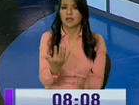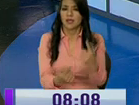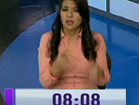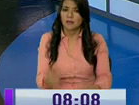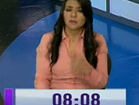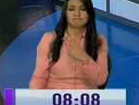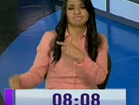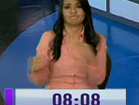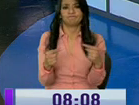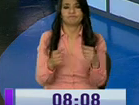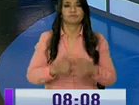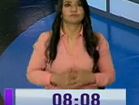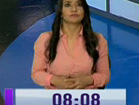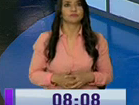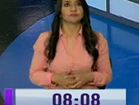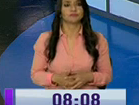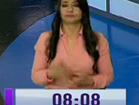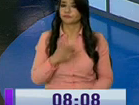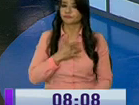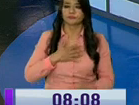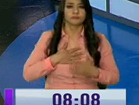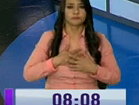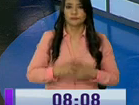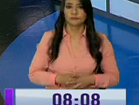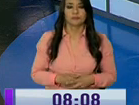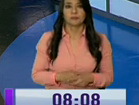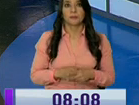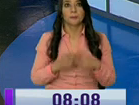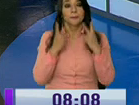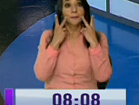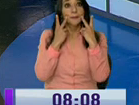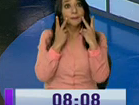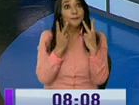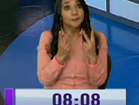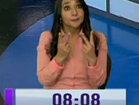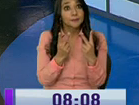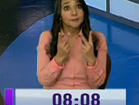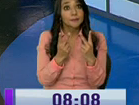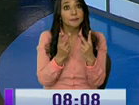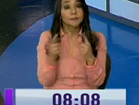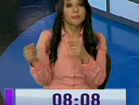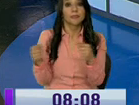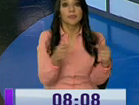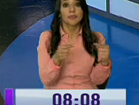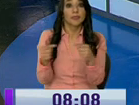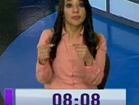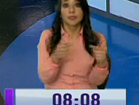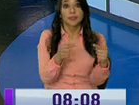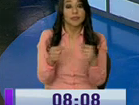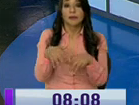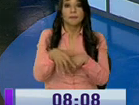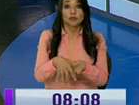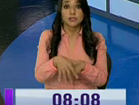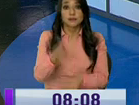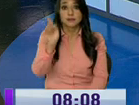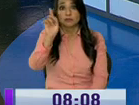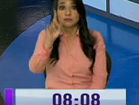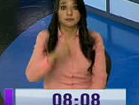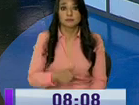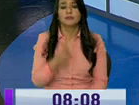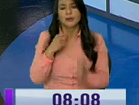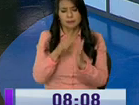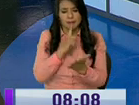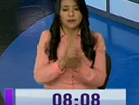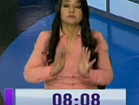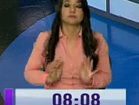de violencia. O sea, lamentablemente lo que estamos viendo es violencia más que protesta. Si uno tiene, a ver, seamos